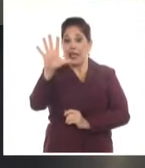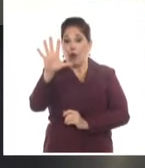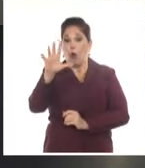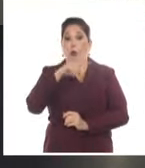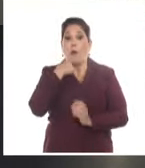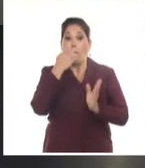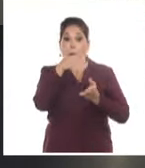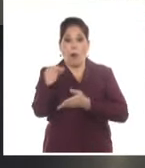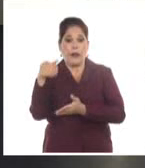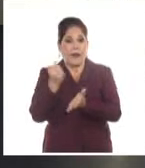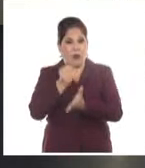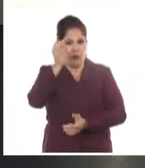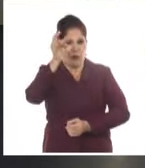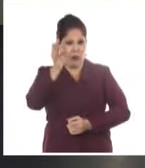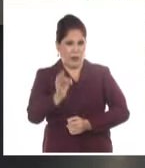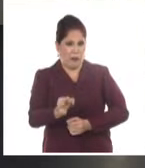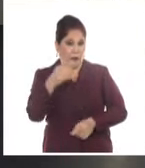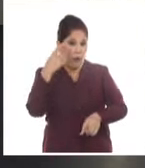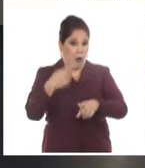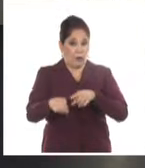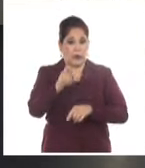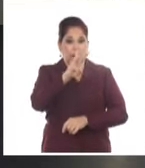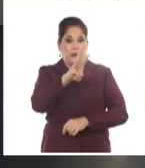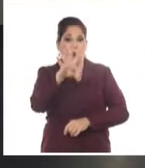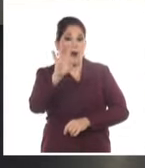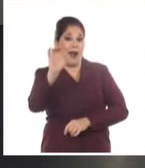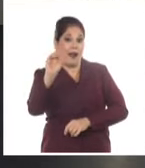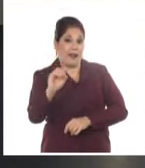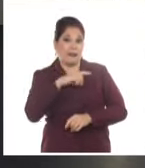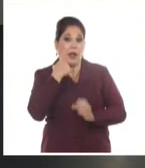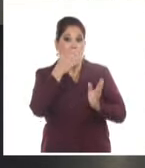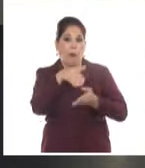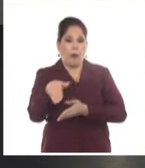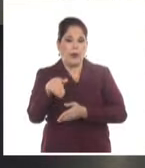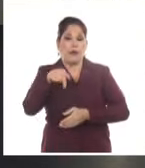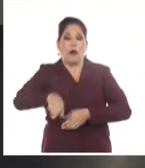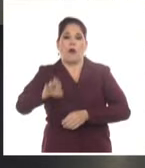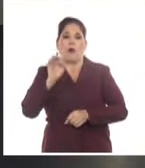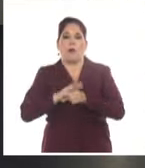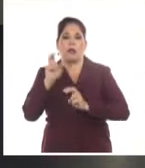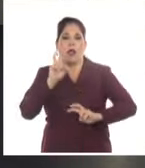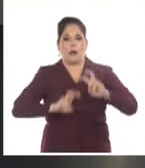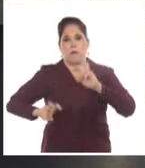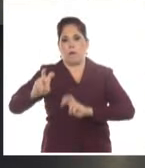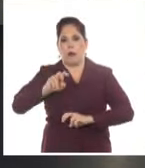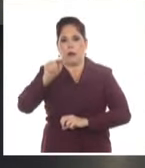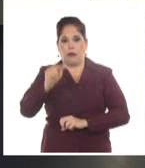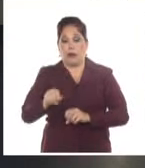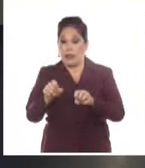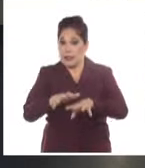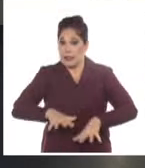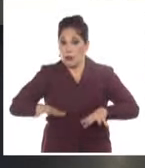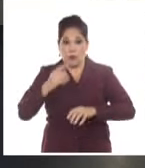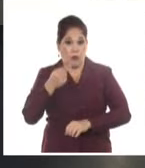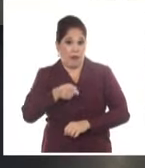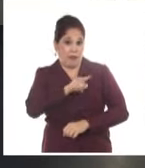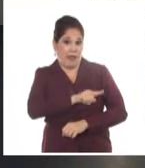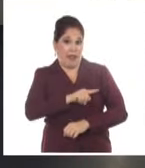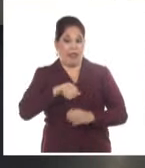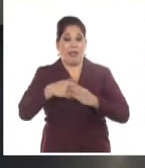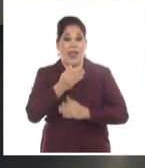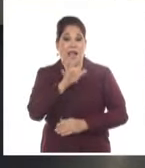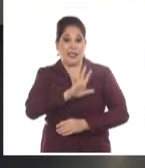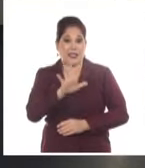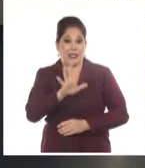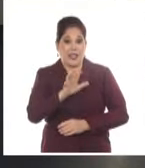han sido confirmadas, mientras otras 340 están bajo investigación. Debido a esa situación, el pasado día 5, las autoridades de